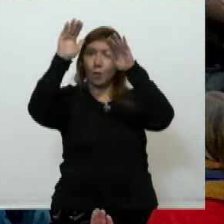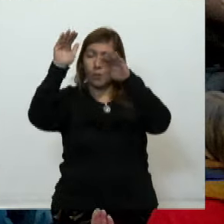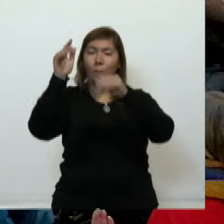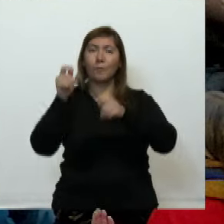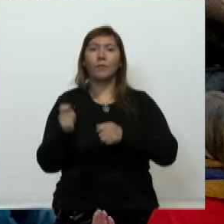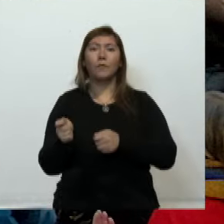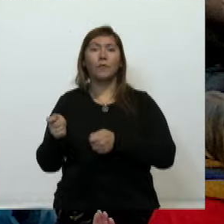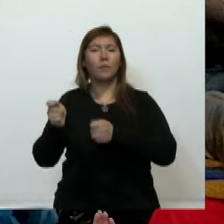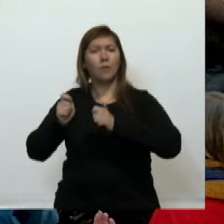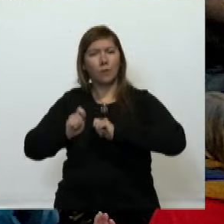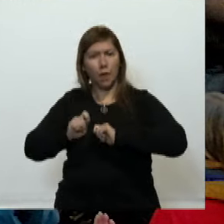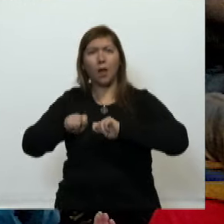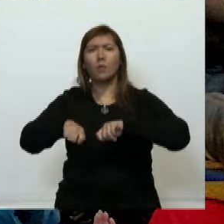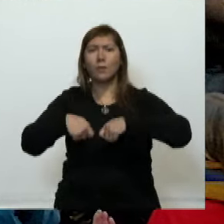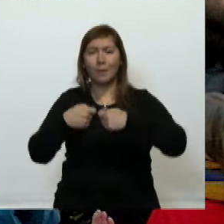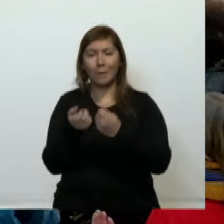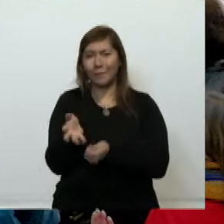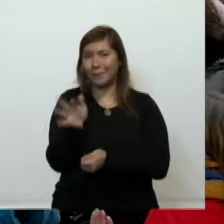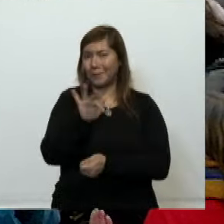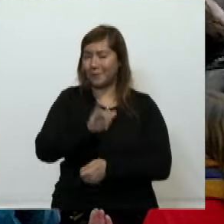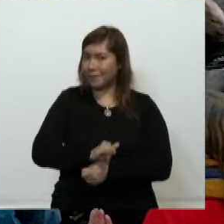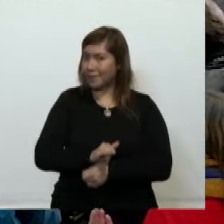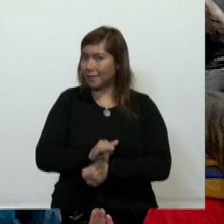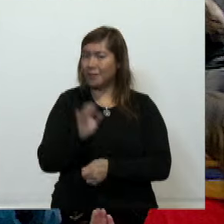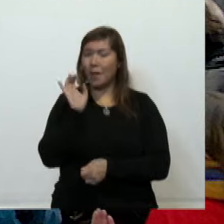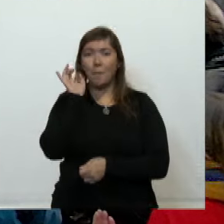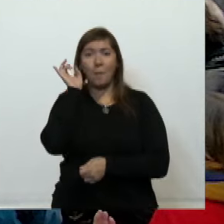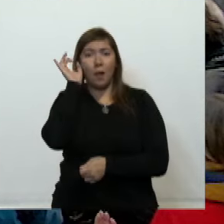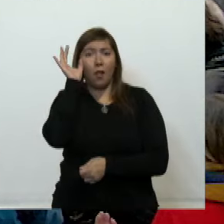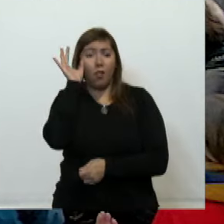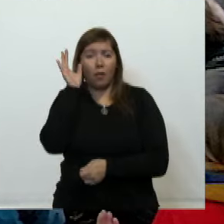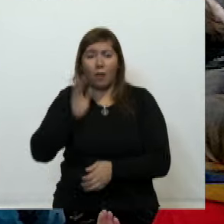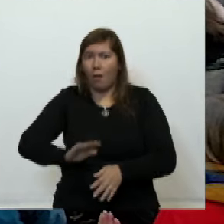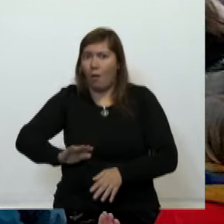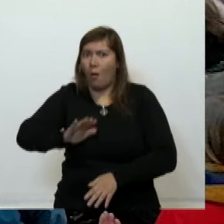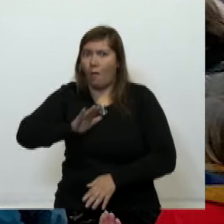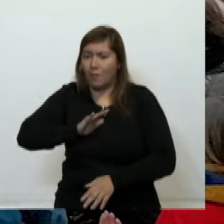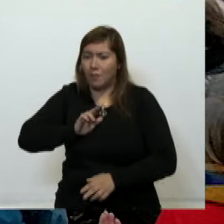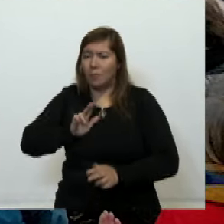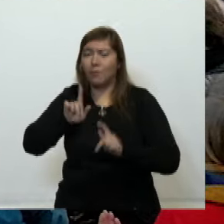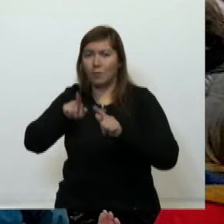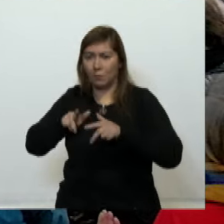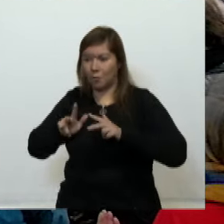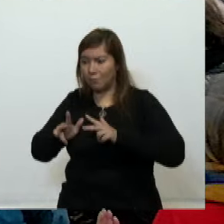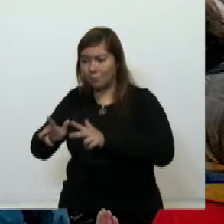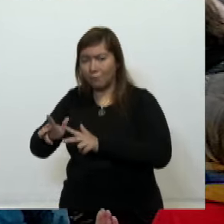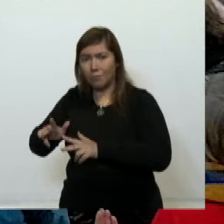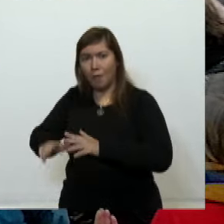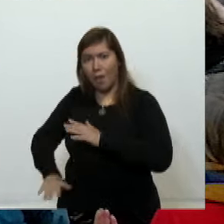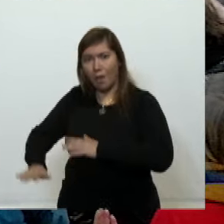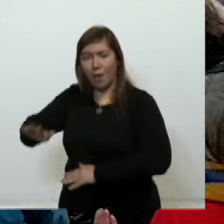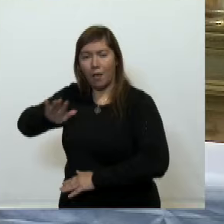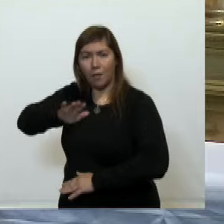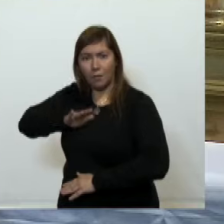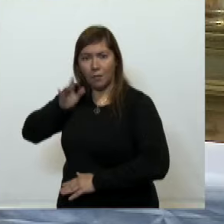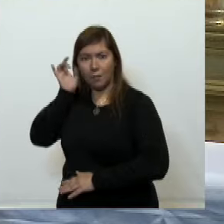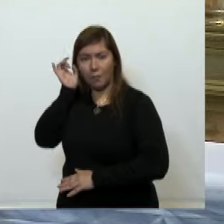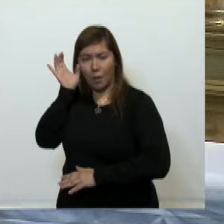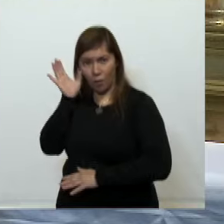nuestro pan de cada día. Perdona nuestras ofensas, como también nosotros perdonamos a los que